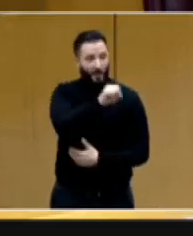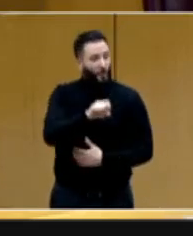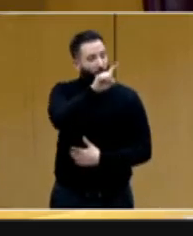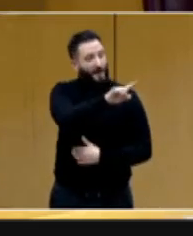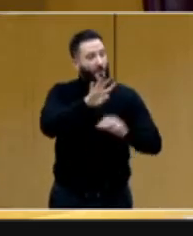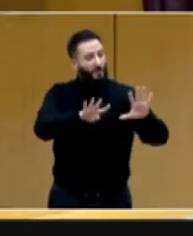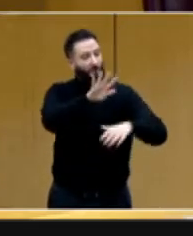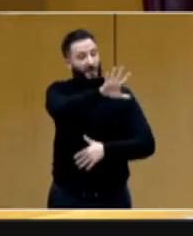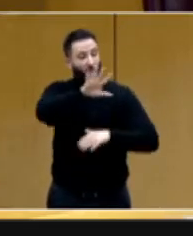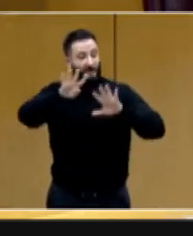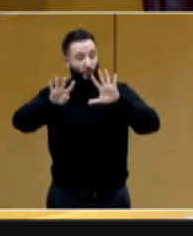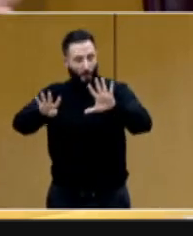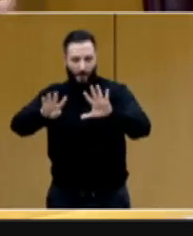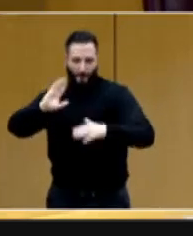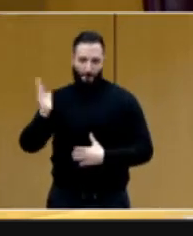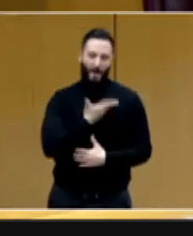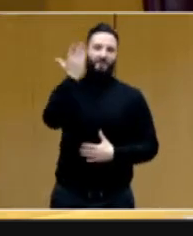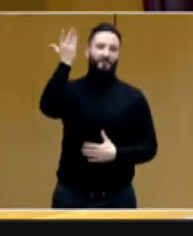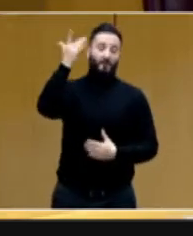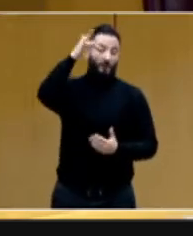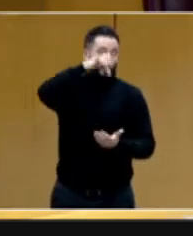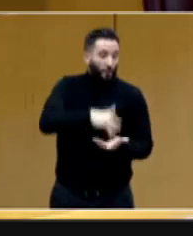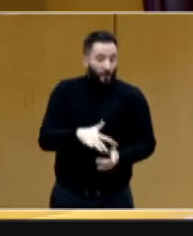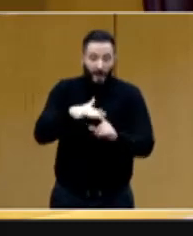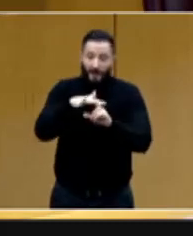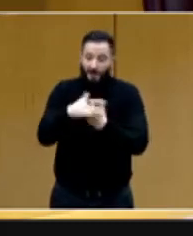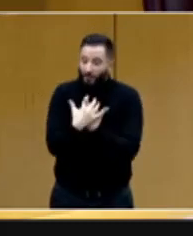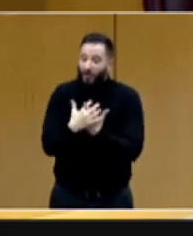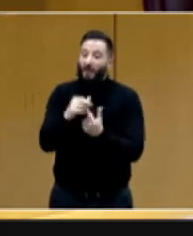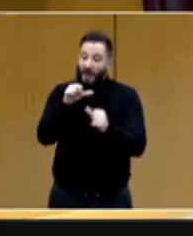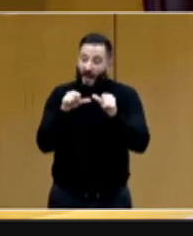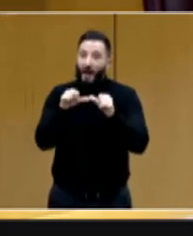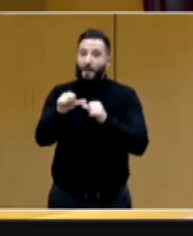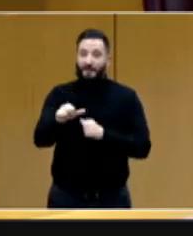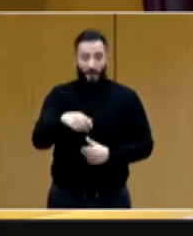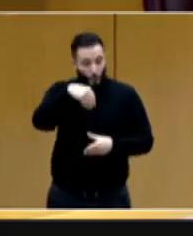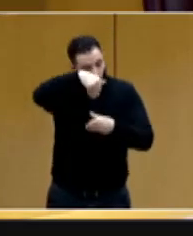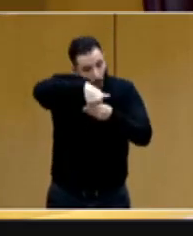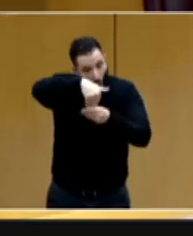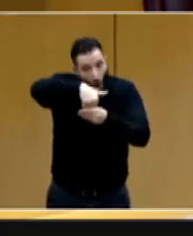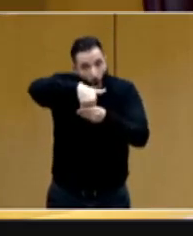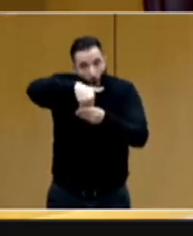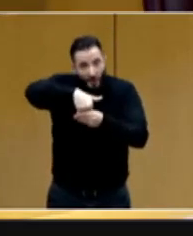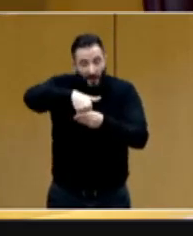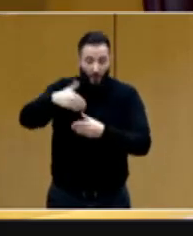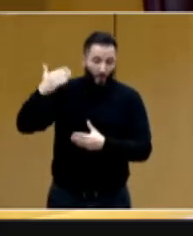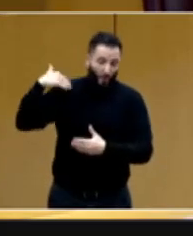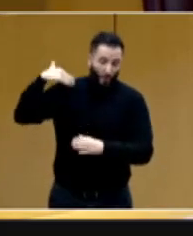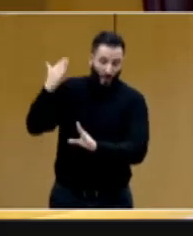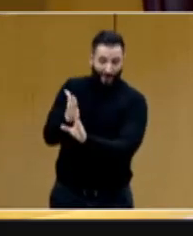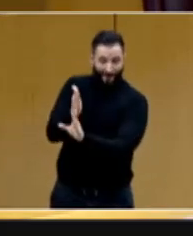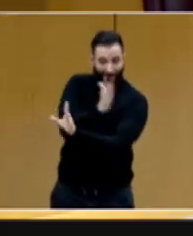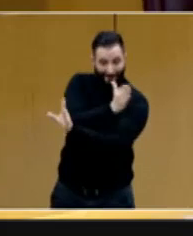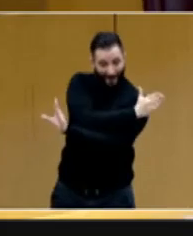aquella compilación que pasaba por allí redujo drásticamente el contenido de lo que hasta entonces era un derecho civil